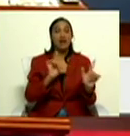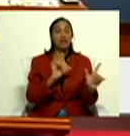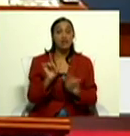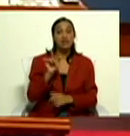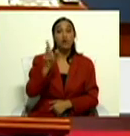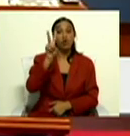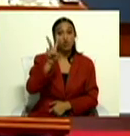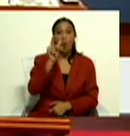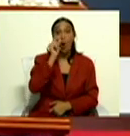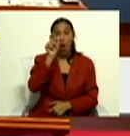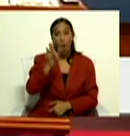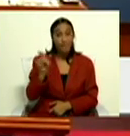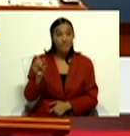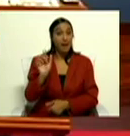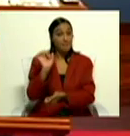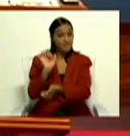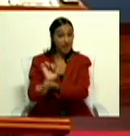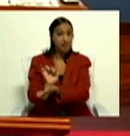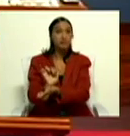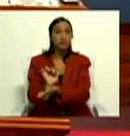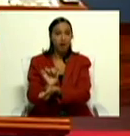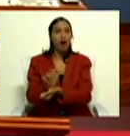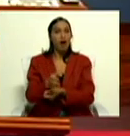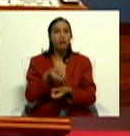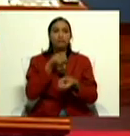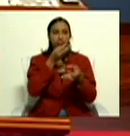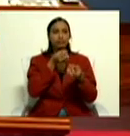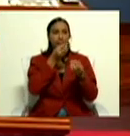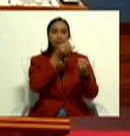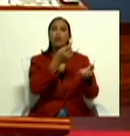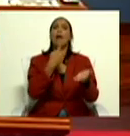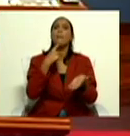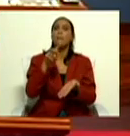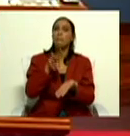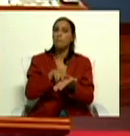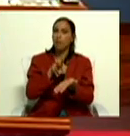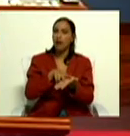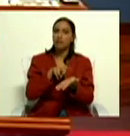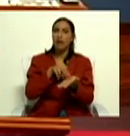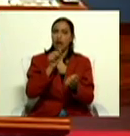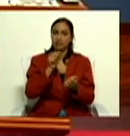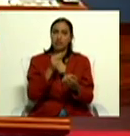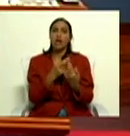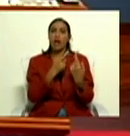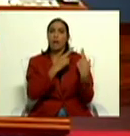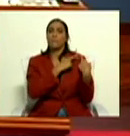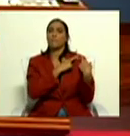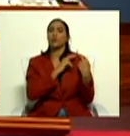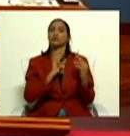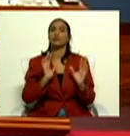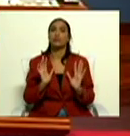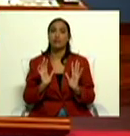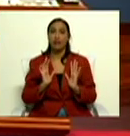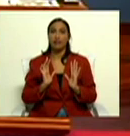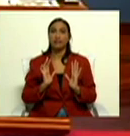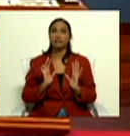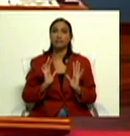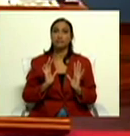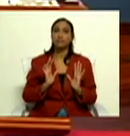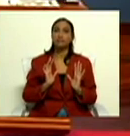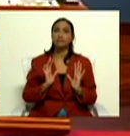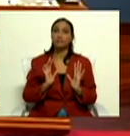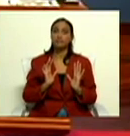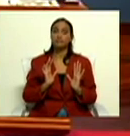responsabilidad. Y lo que ellos colocaron acá es similar o peor a esto que estamos viendo aquí. Es similar o